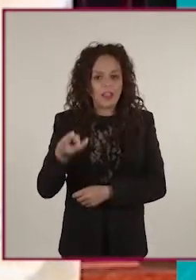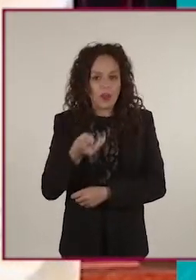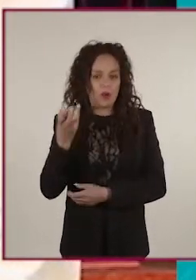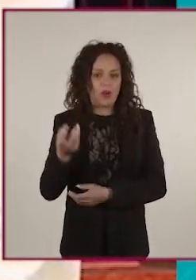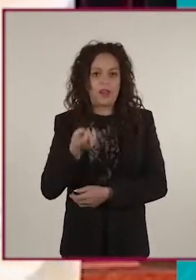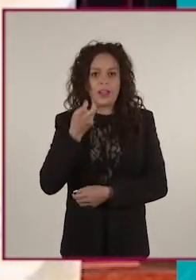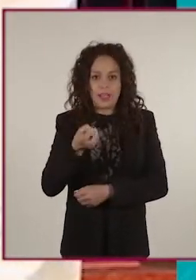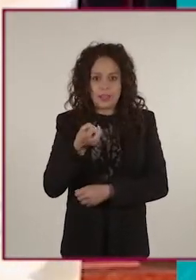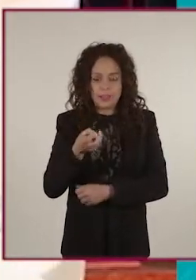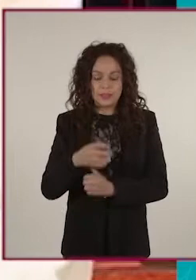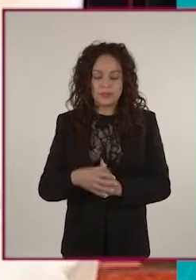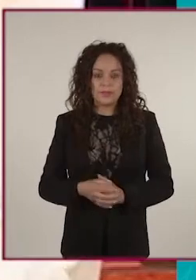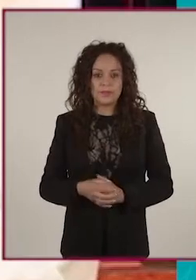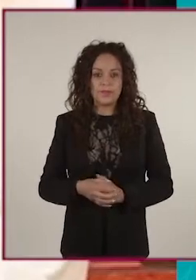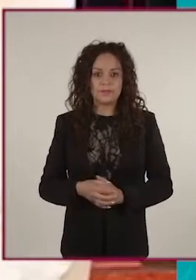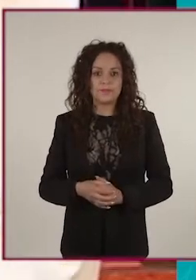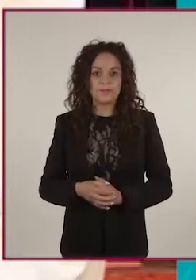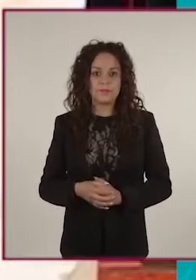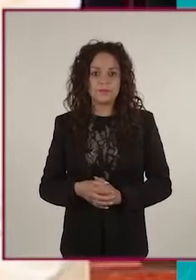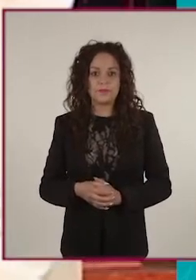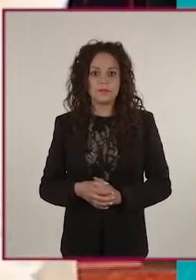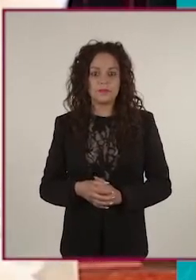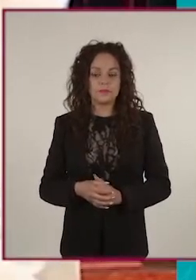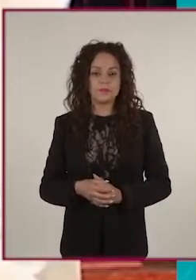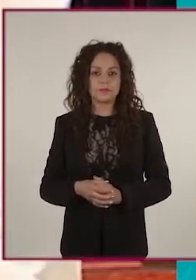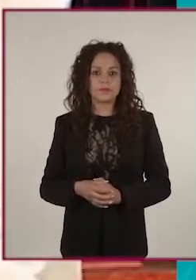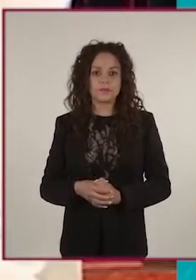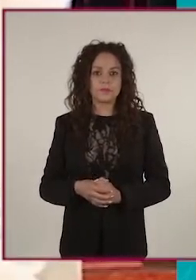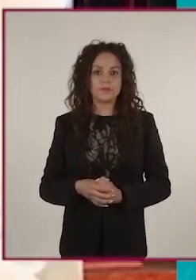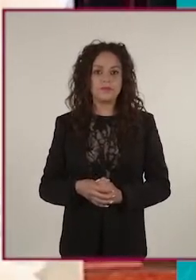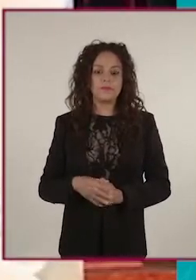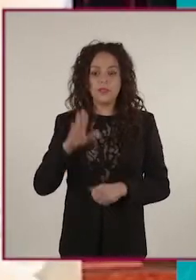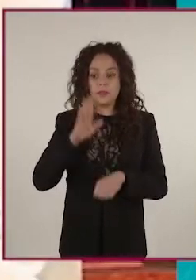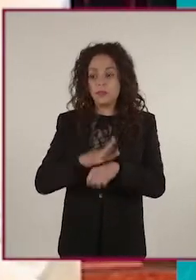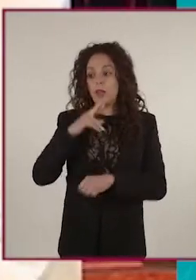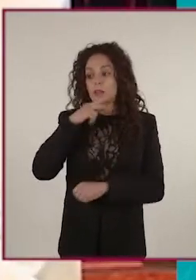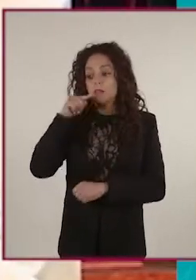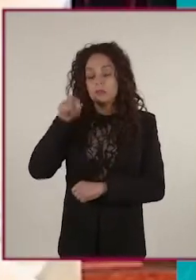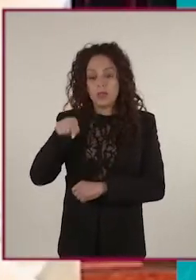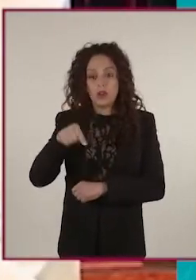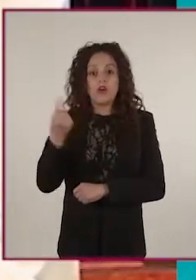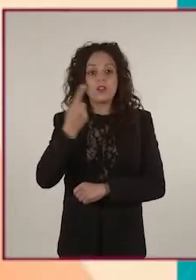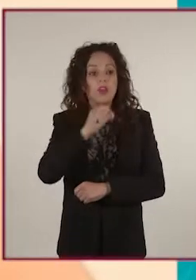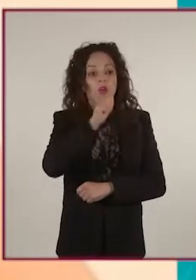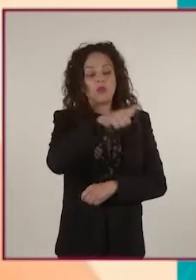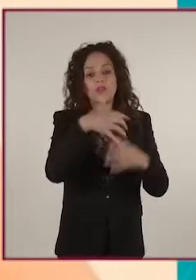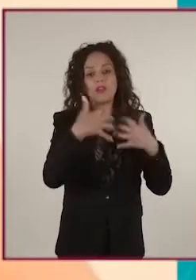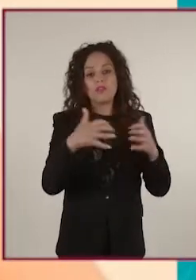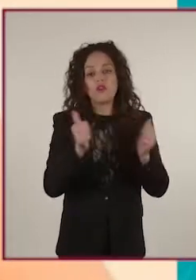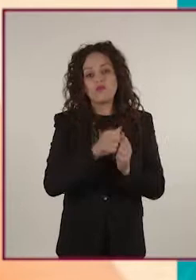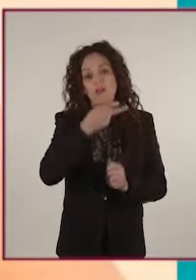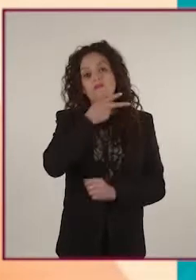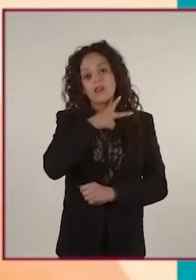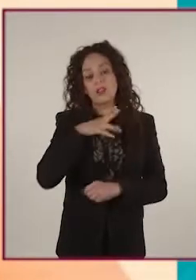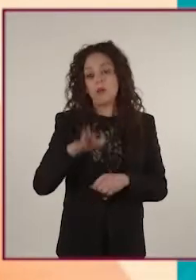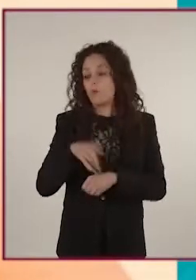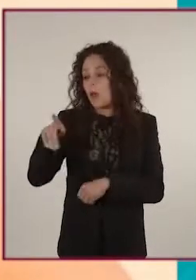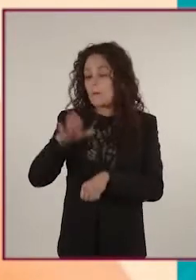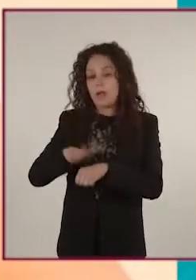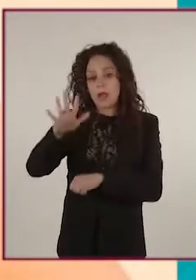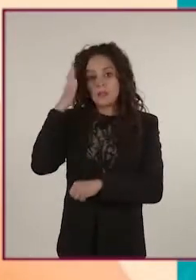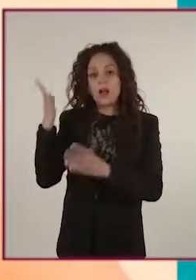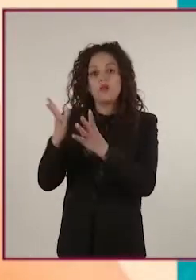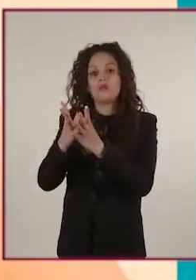estar en ventaja con los que se obtienen del petróleo, porque esos van a poder ser degradados muy rápidamente. ¿En cuánto tiempo se podría